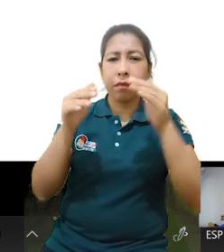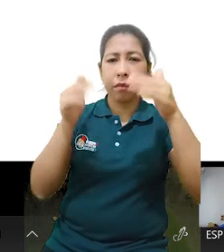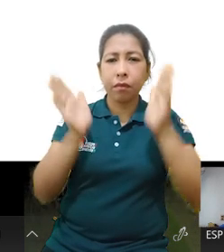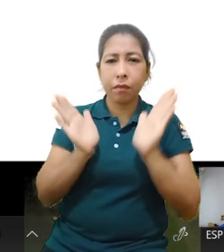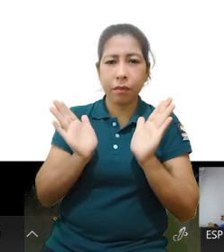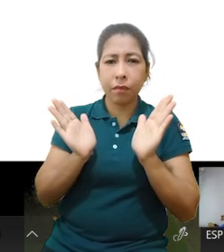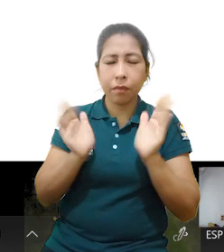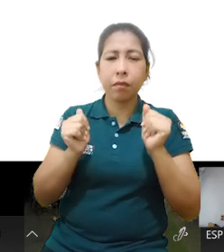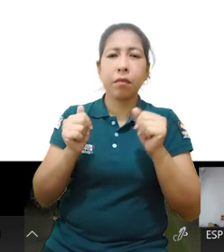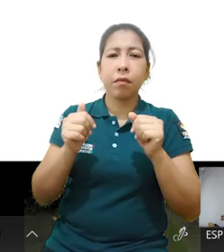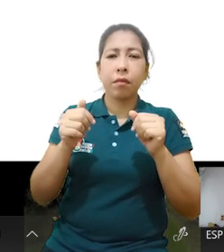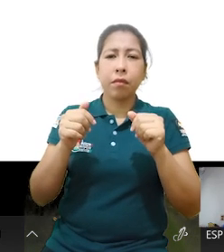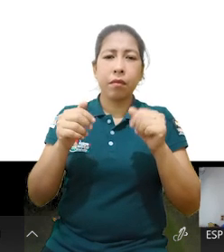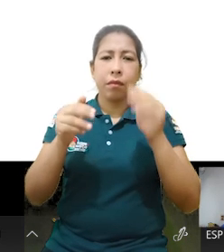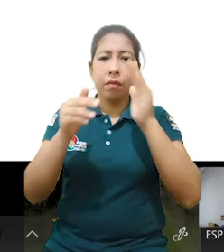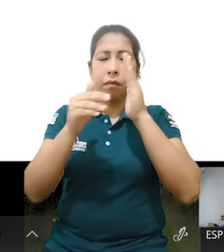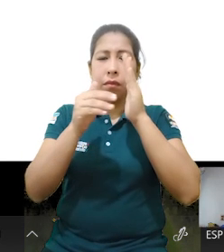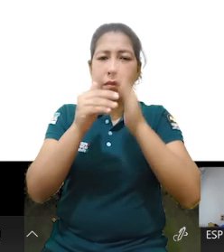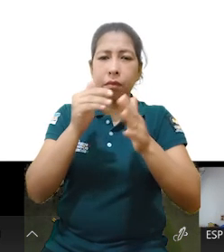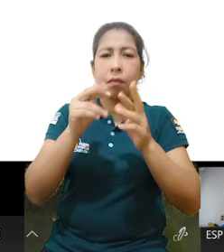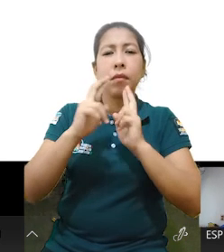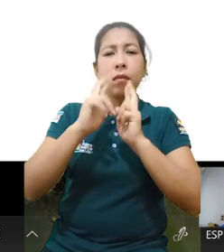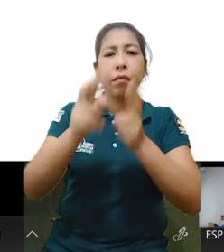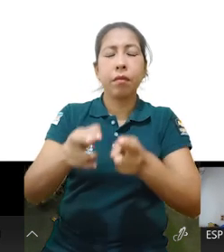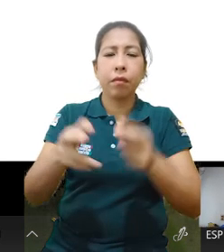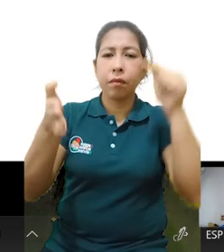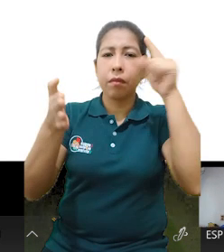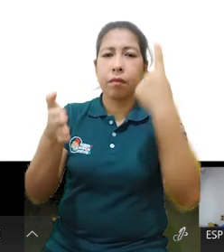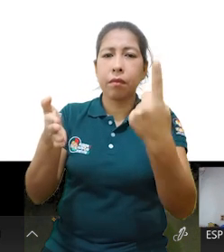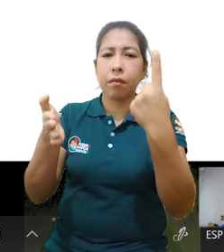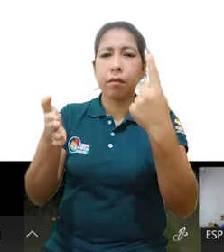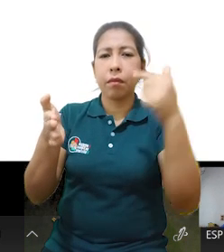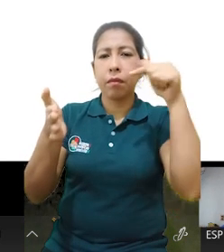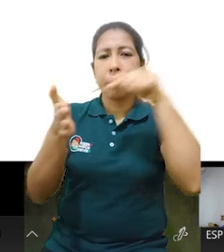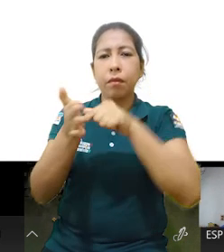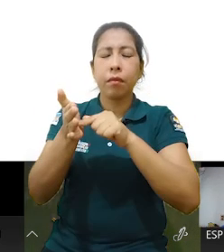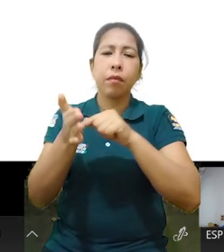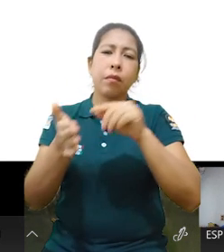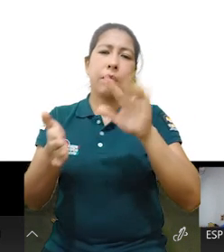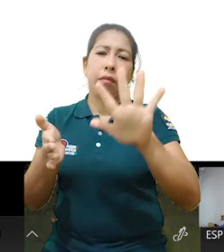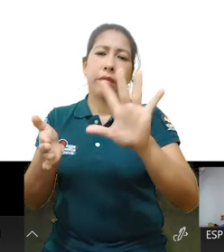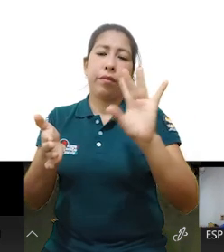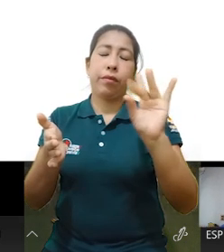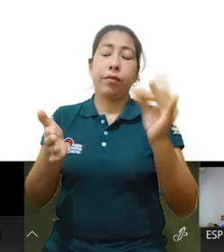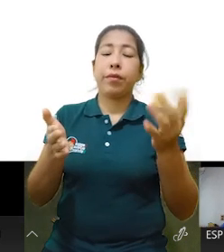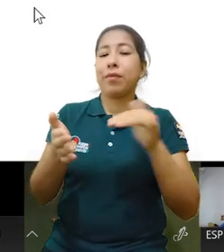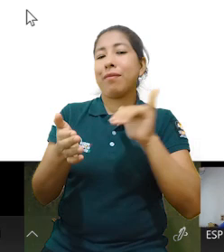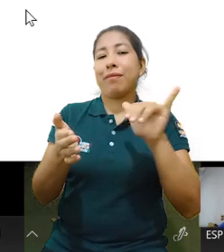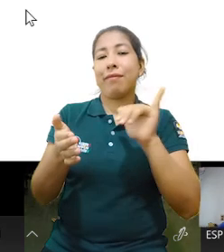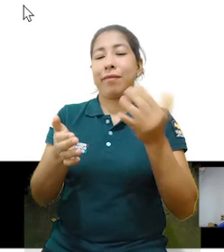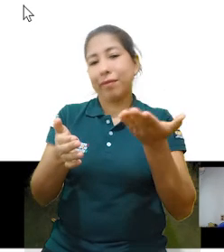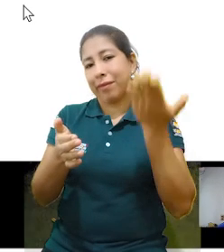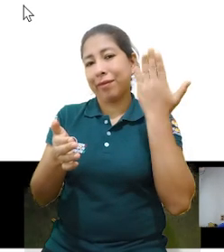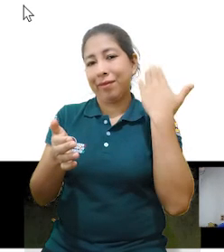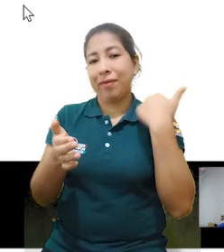8.4 y cerramos el paréntesis para calcular su resultado. Resultado 1.58, al igual que en el